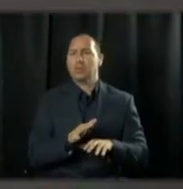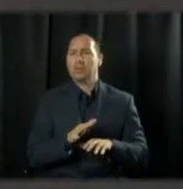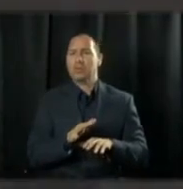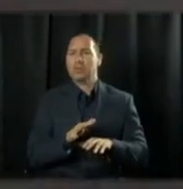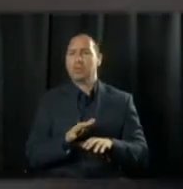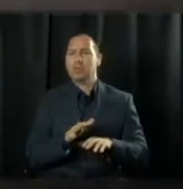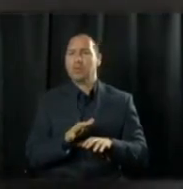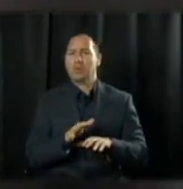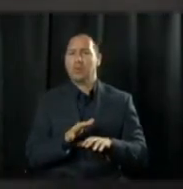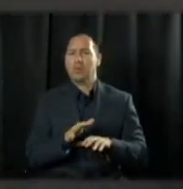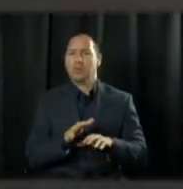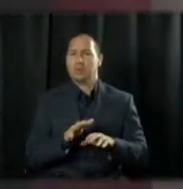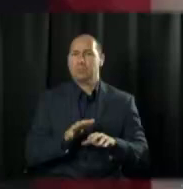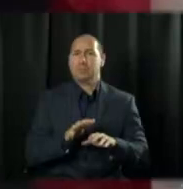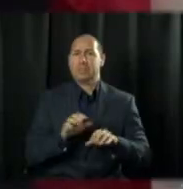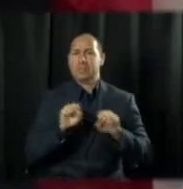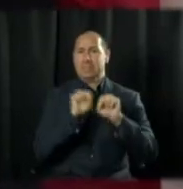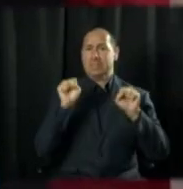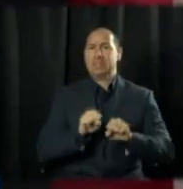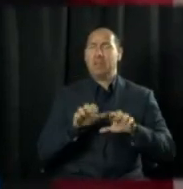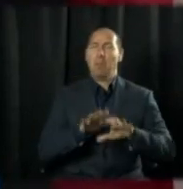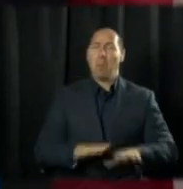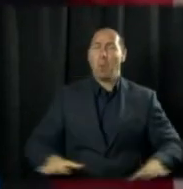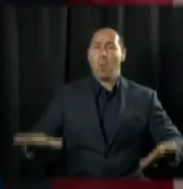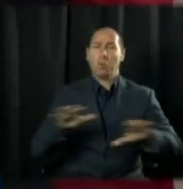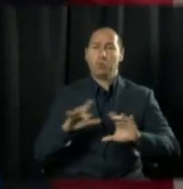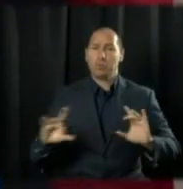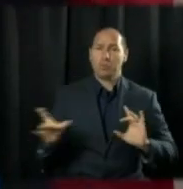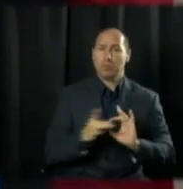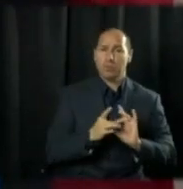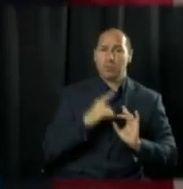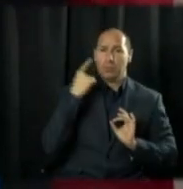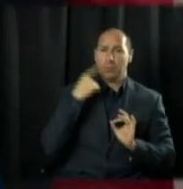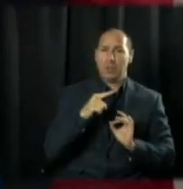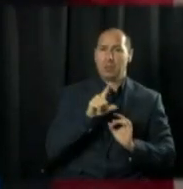red para el 2024.